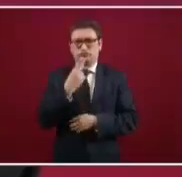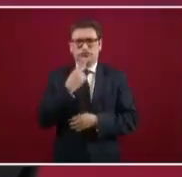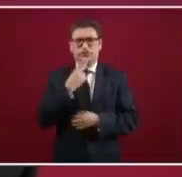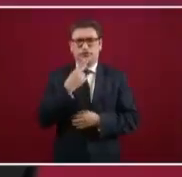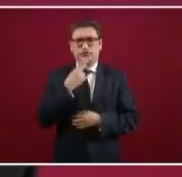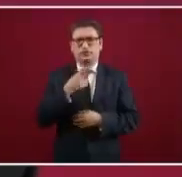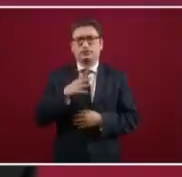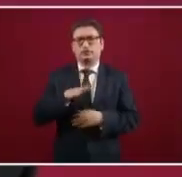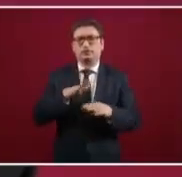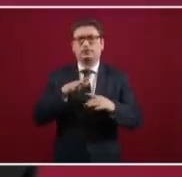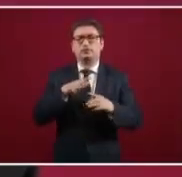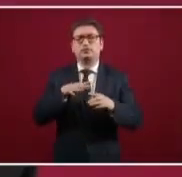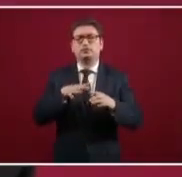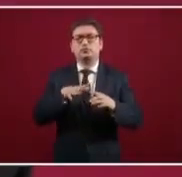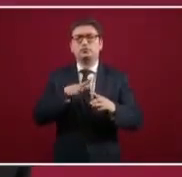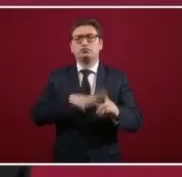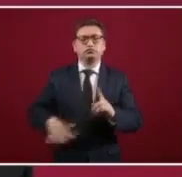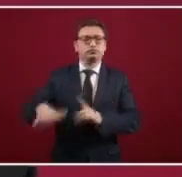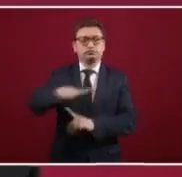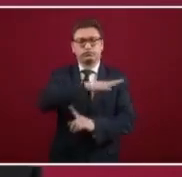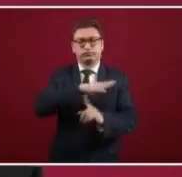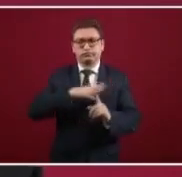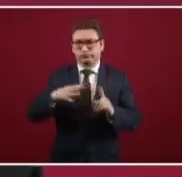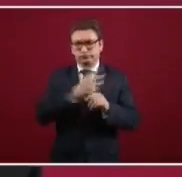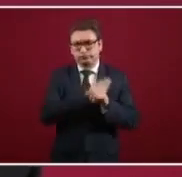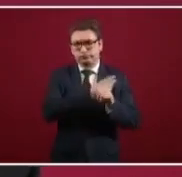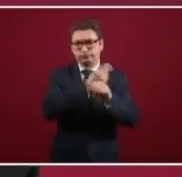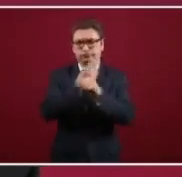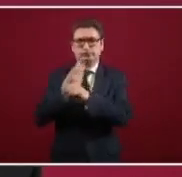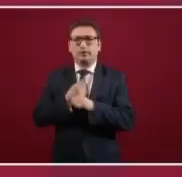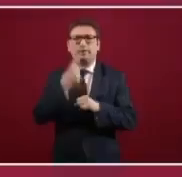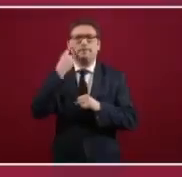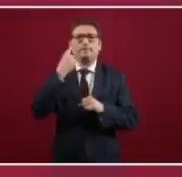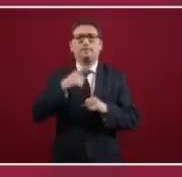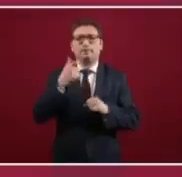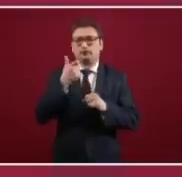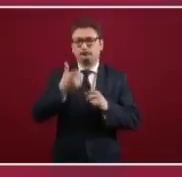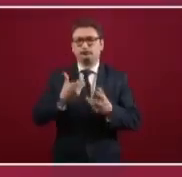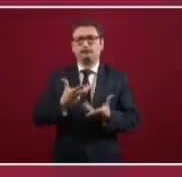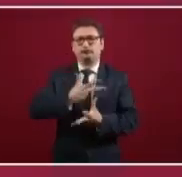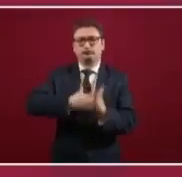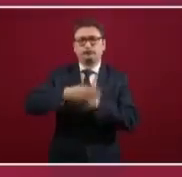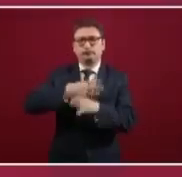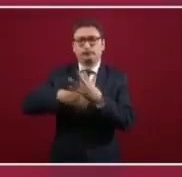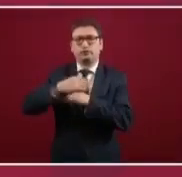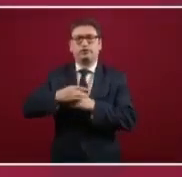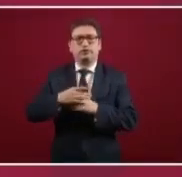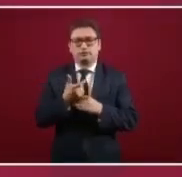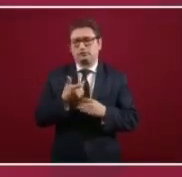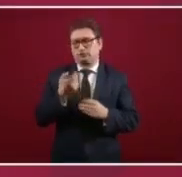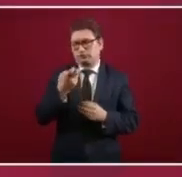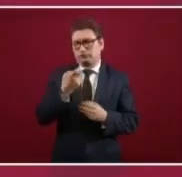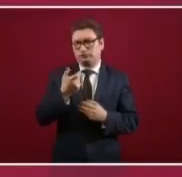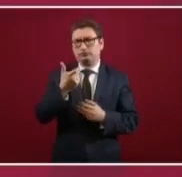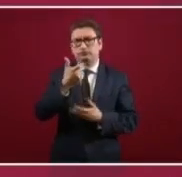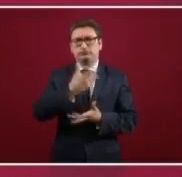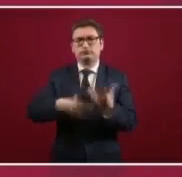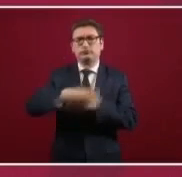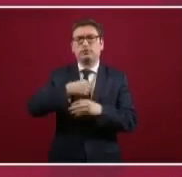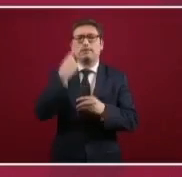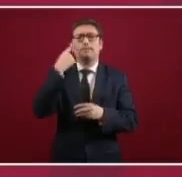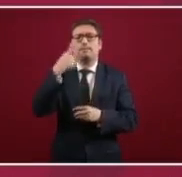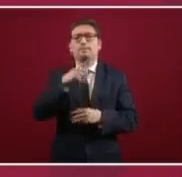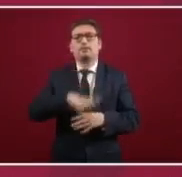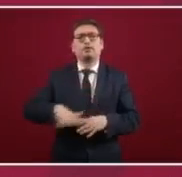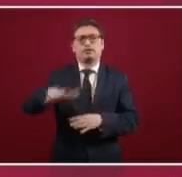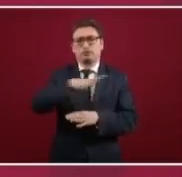y urbanizar para recuperar la inversión esto va a ayudar también para que